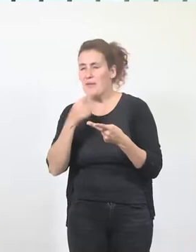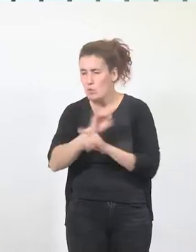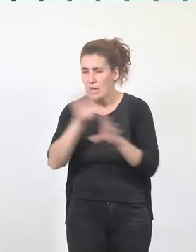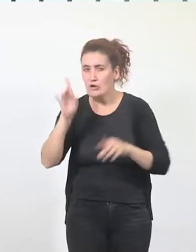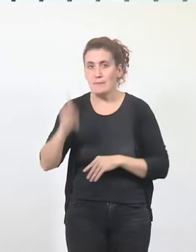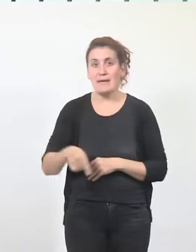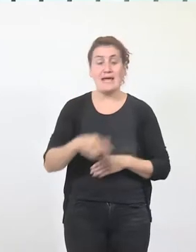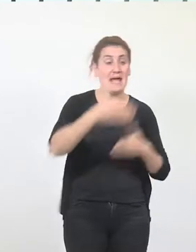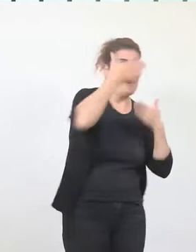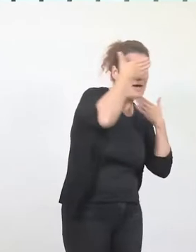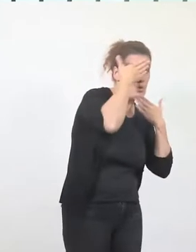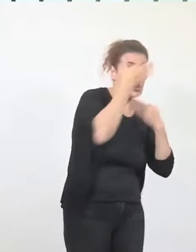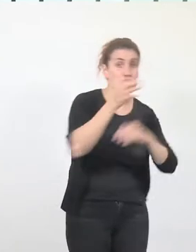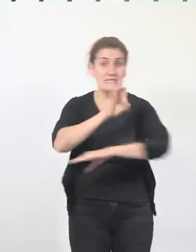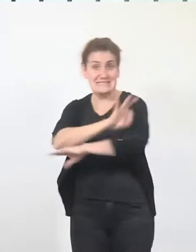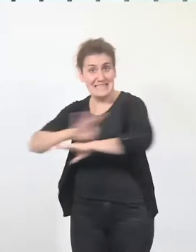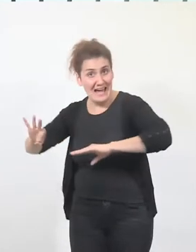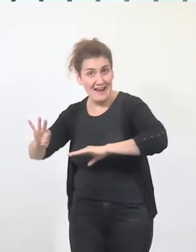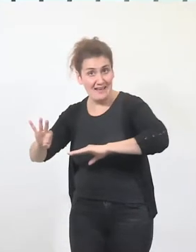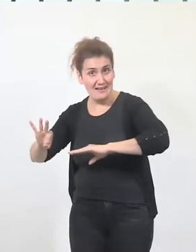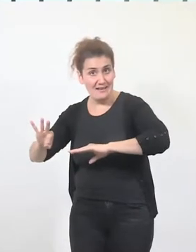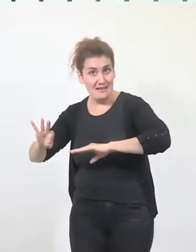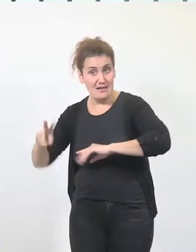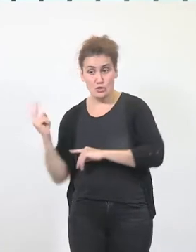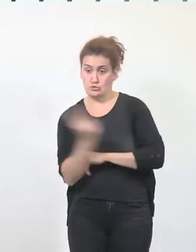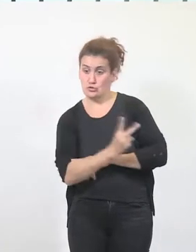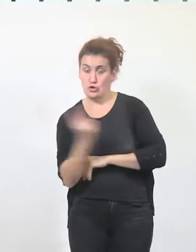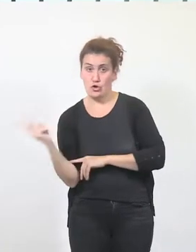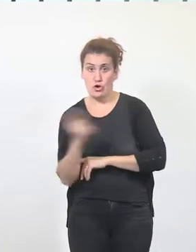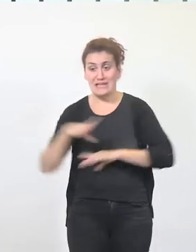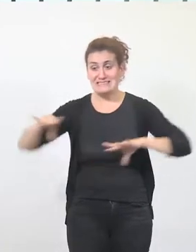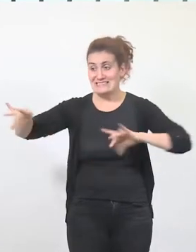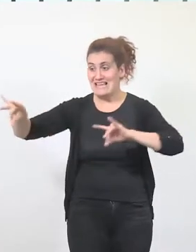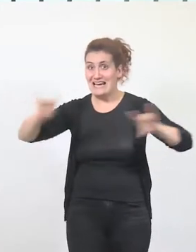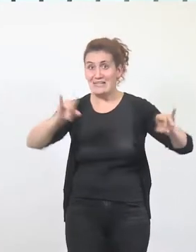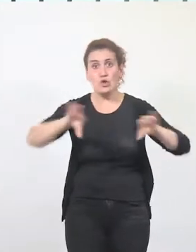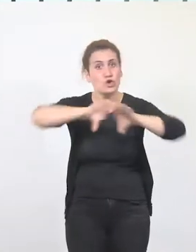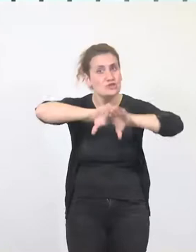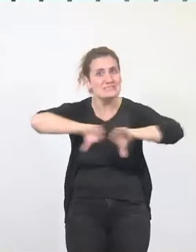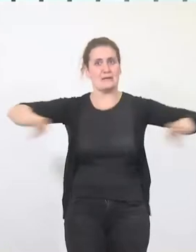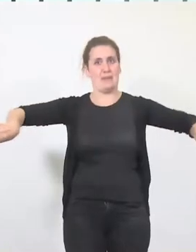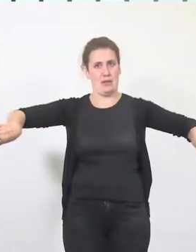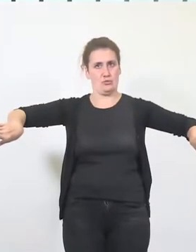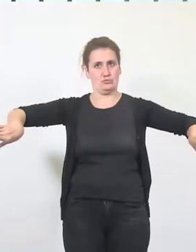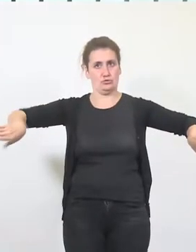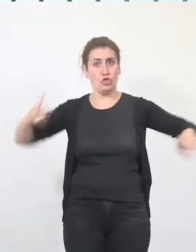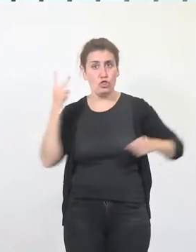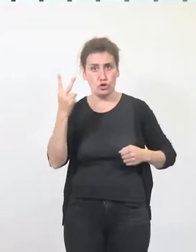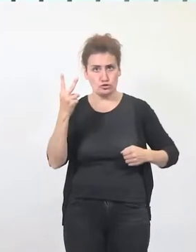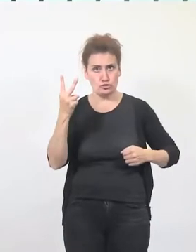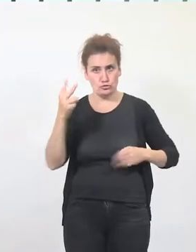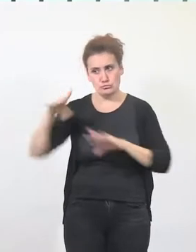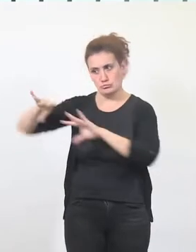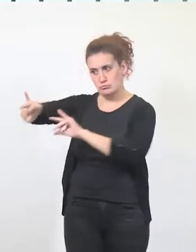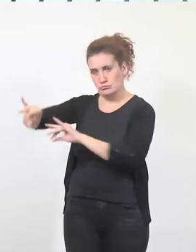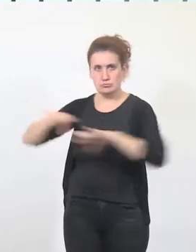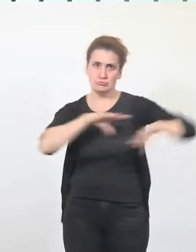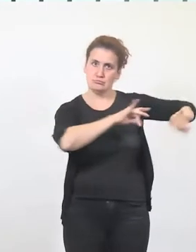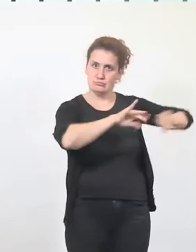también clarísimo, que Marruecos y el Sáhara son dos territorios separados.